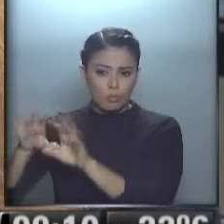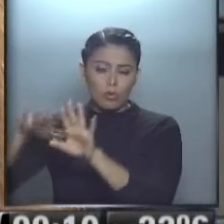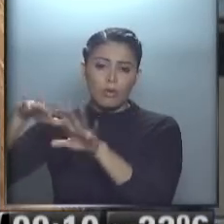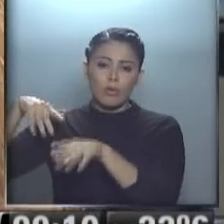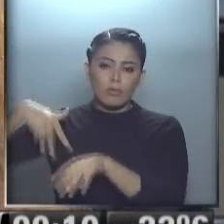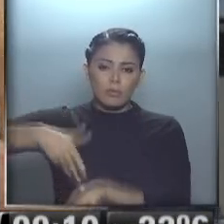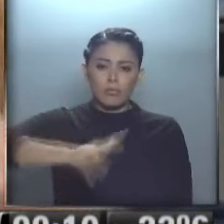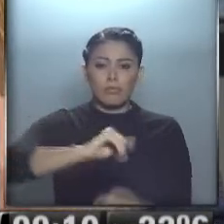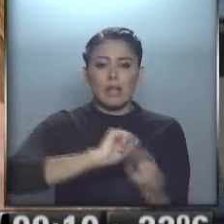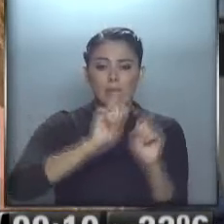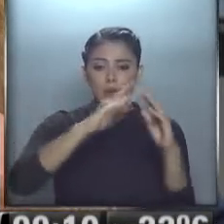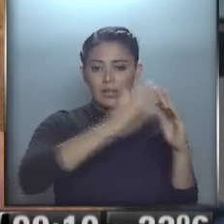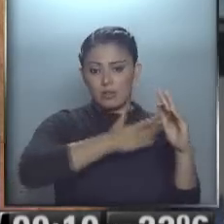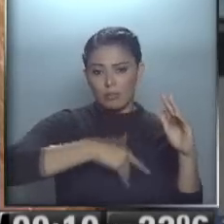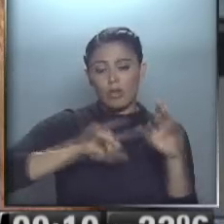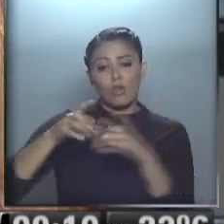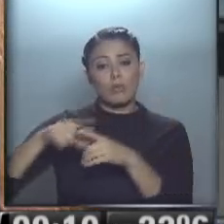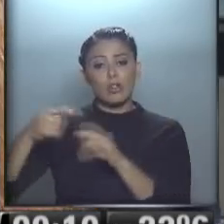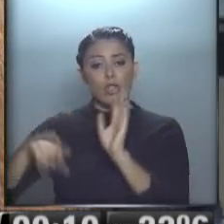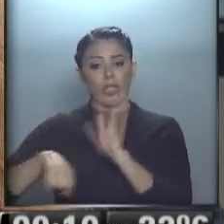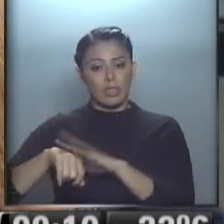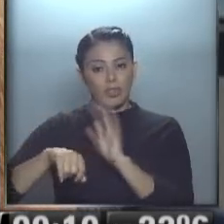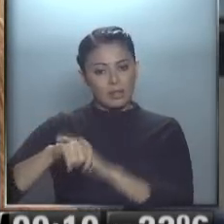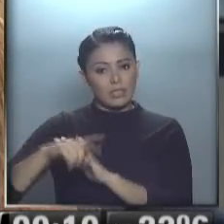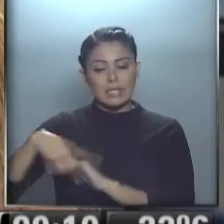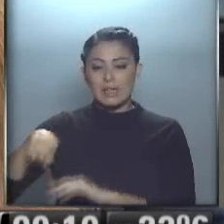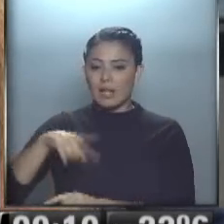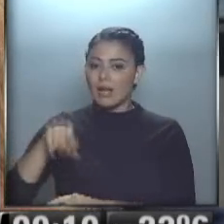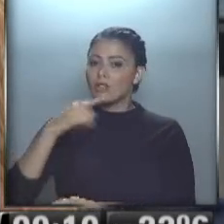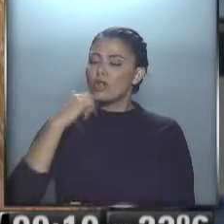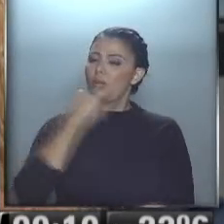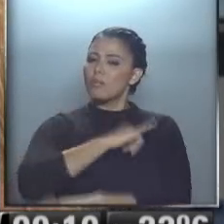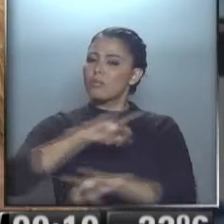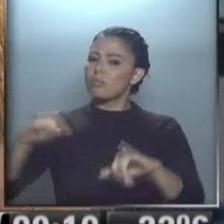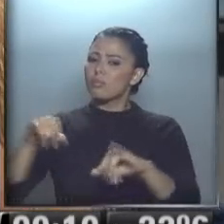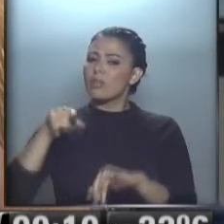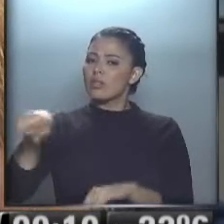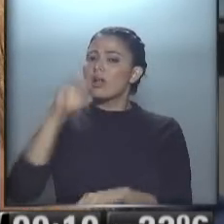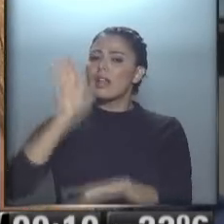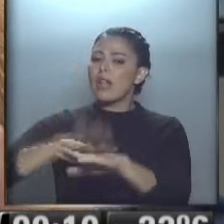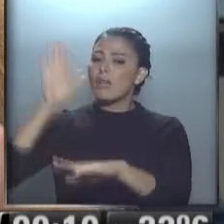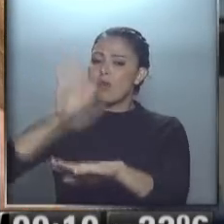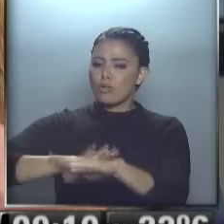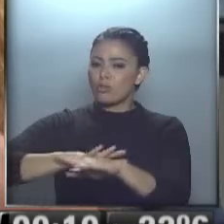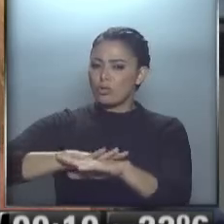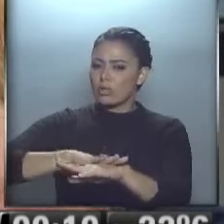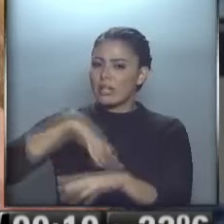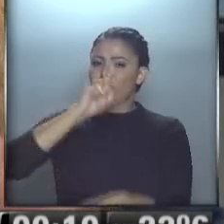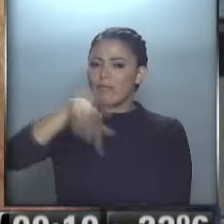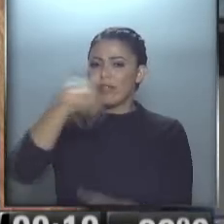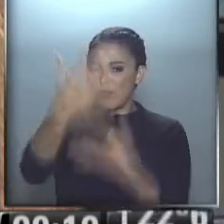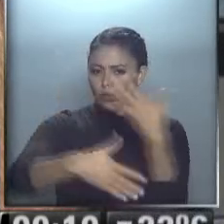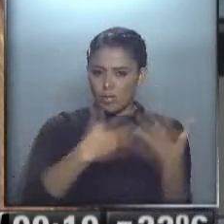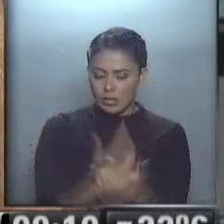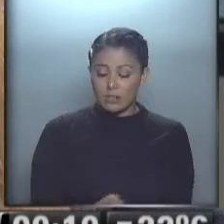en el Palacio de Miraflores y que desde la derecha son los que están siendo demonizados como los responsables de los focos de violencia